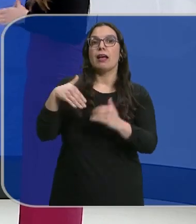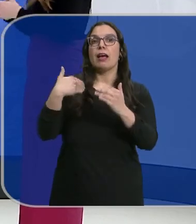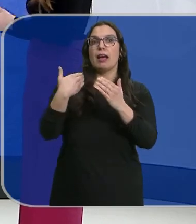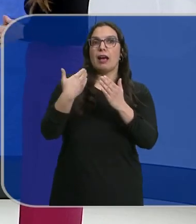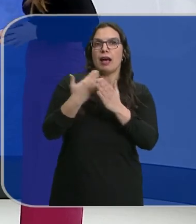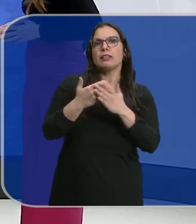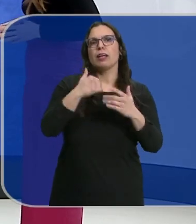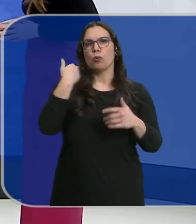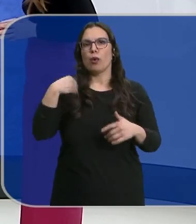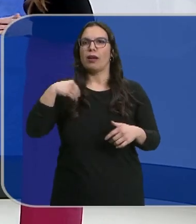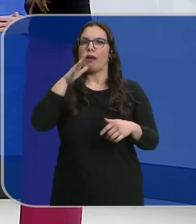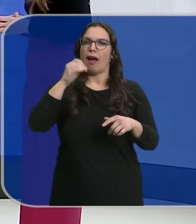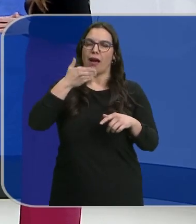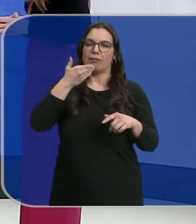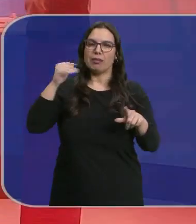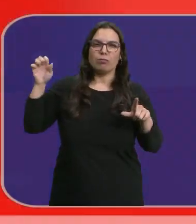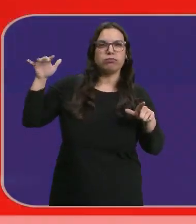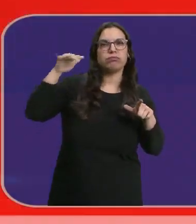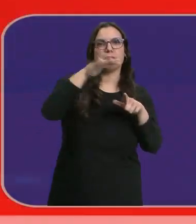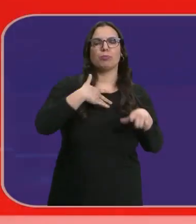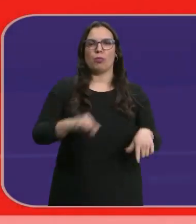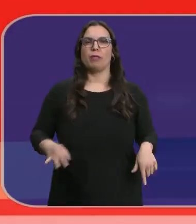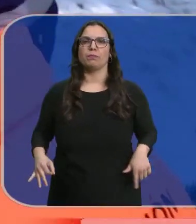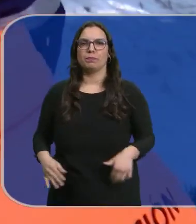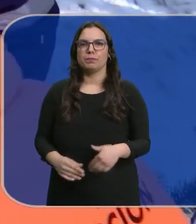llegar algo de calima.